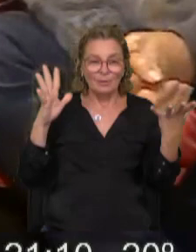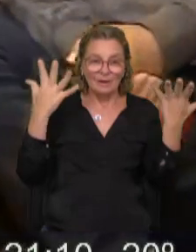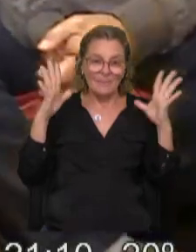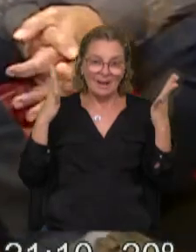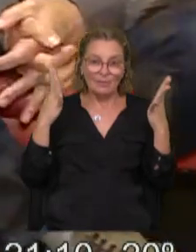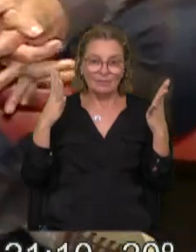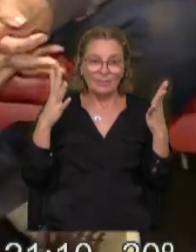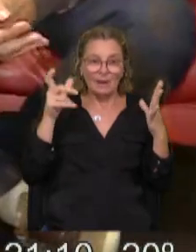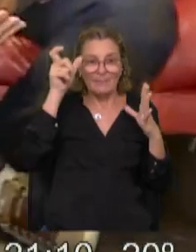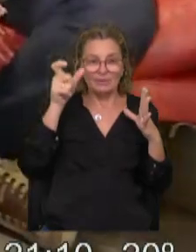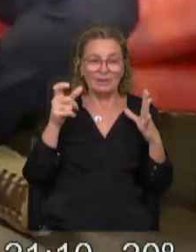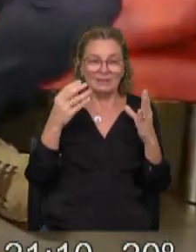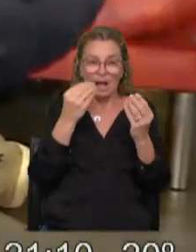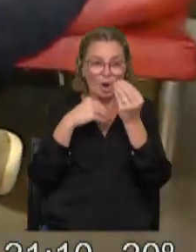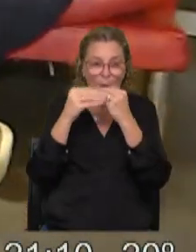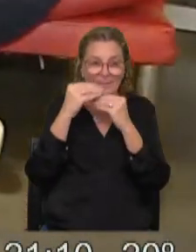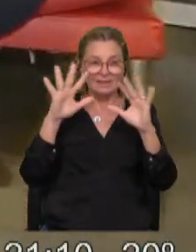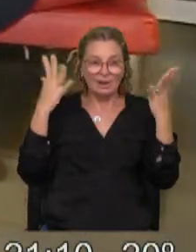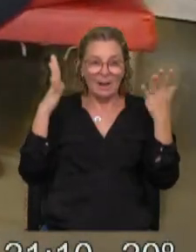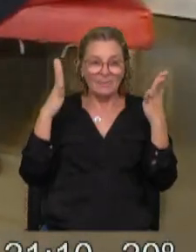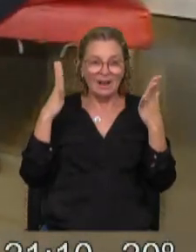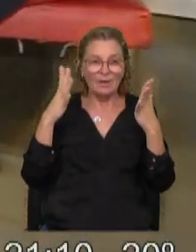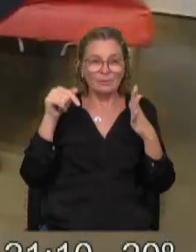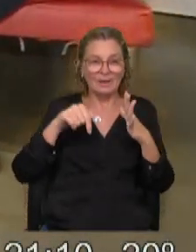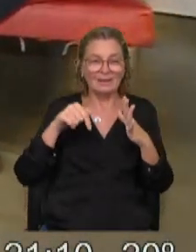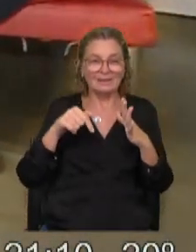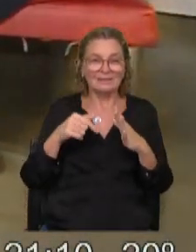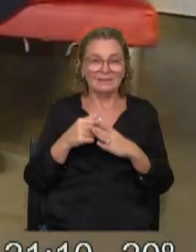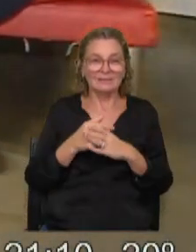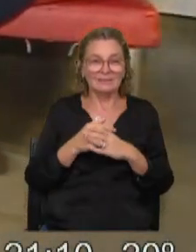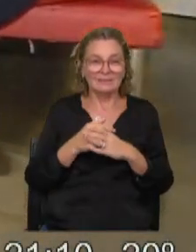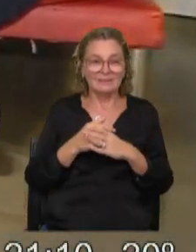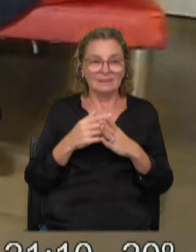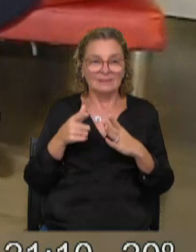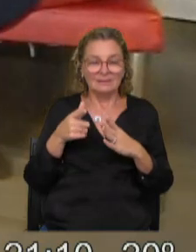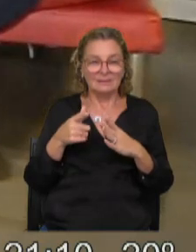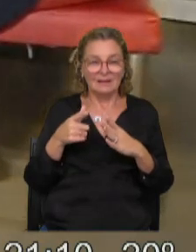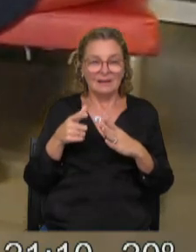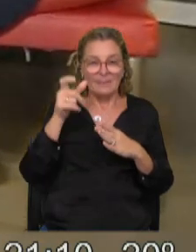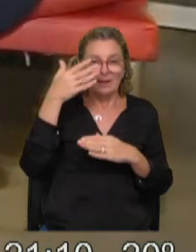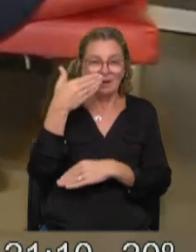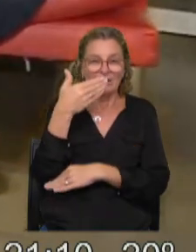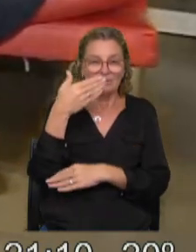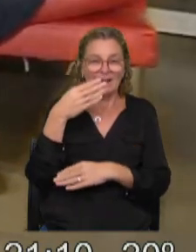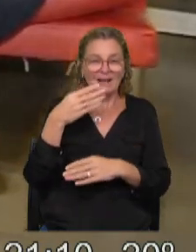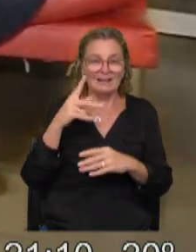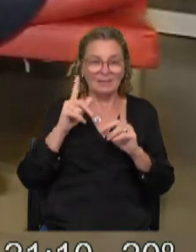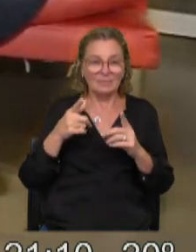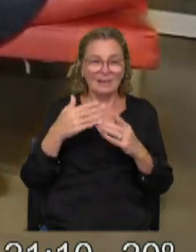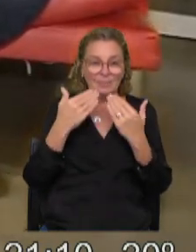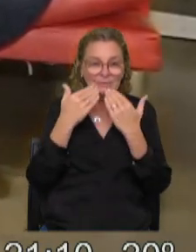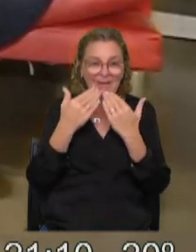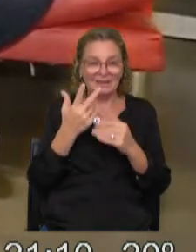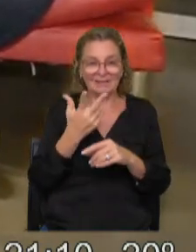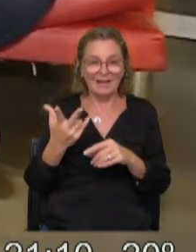pero la gente está comiéndolo así, un aplauso nuestro y ahí en el estudio. Ahí está la gente aquí en el hotel. Muchísimas gracias a